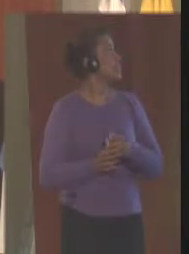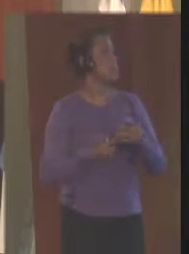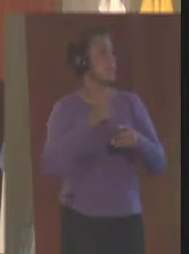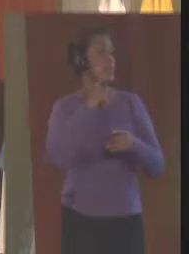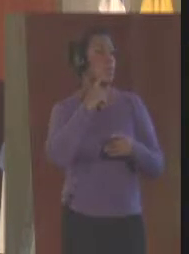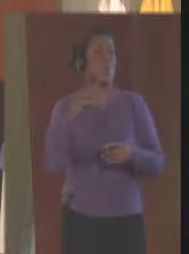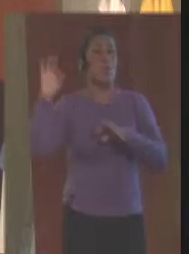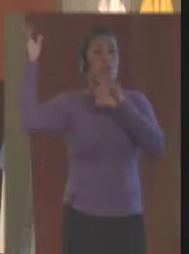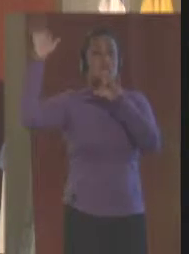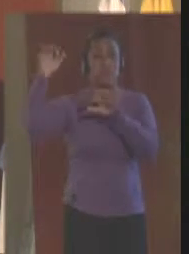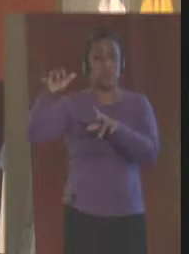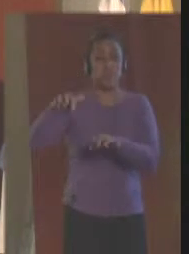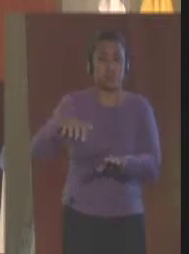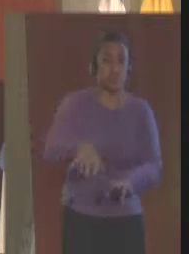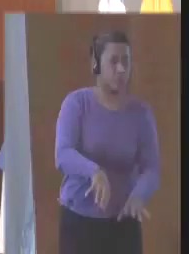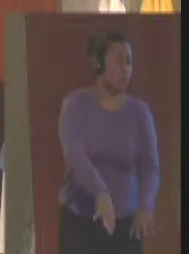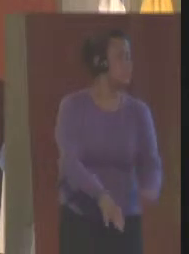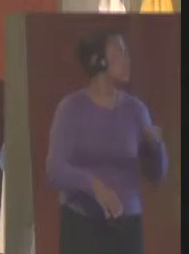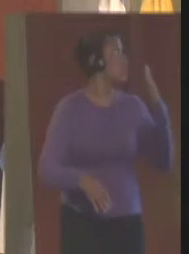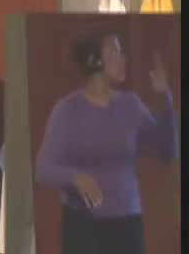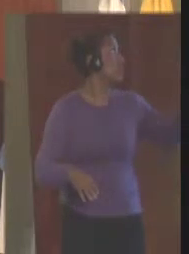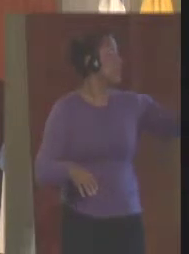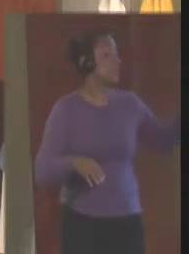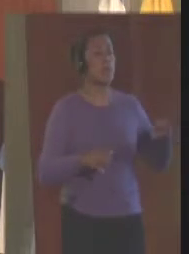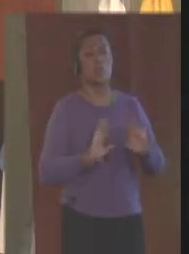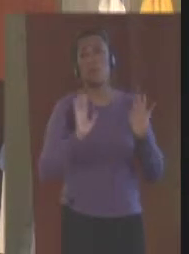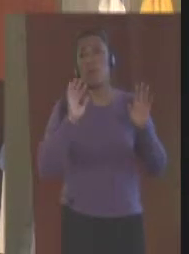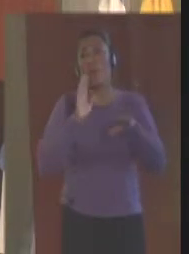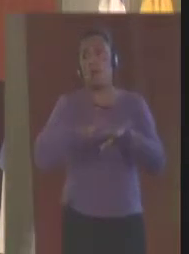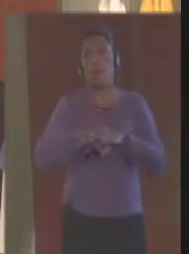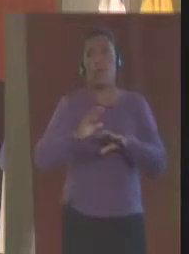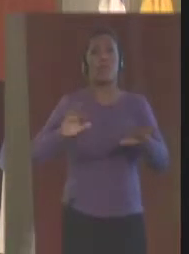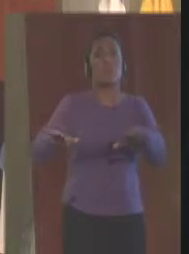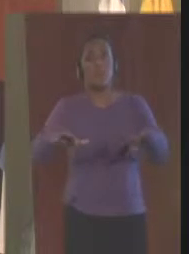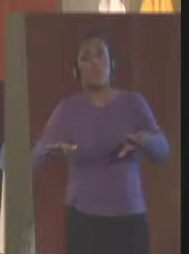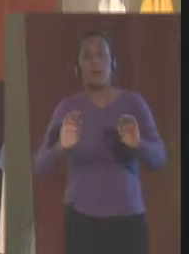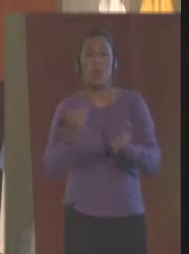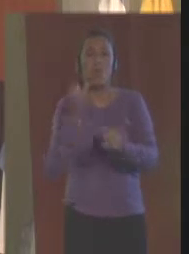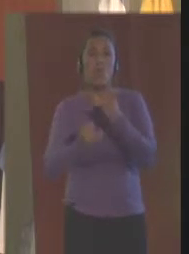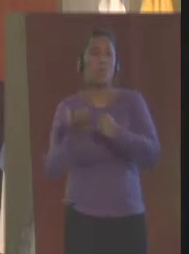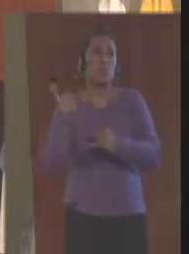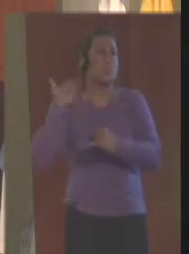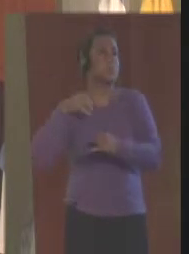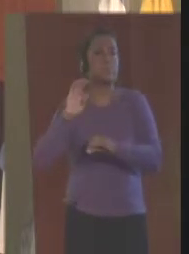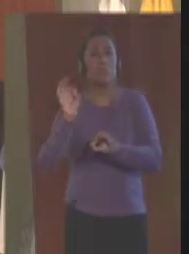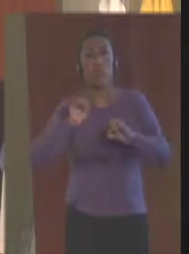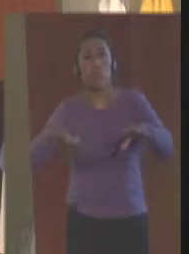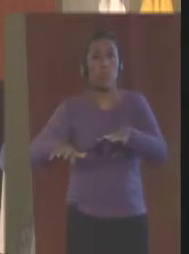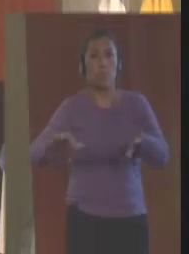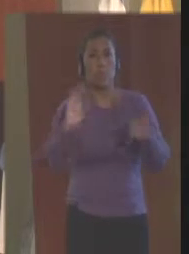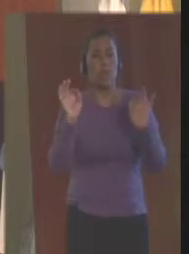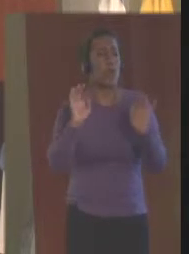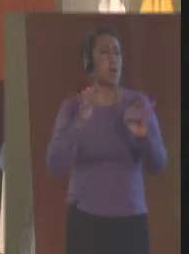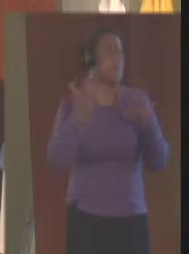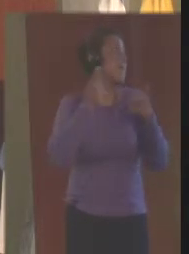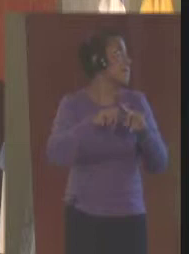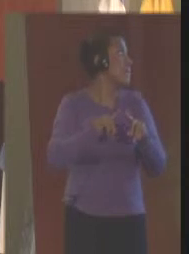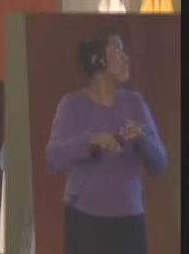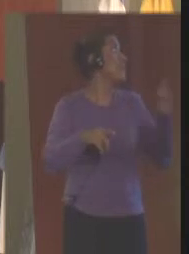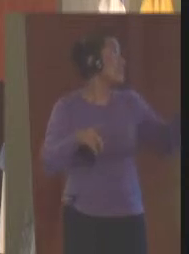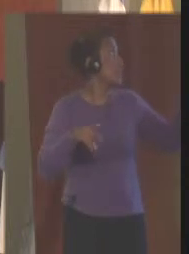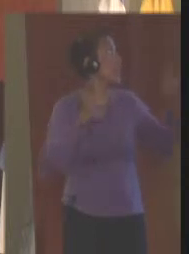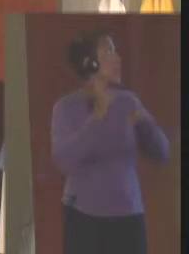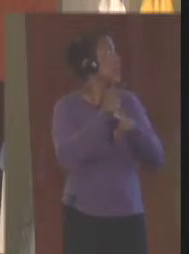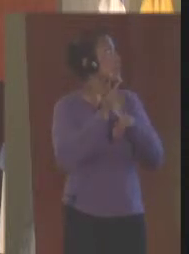sismos que en realidad en Cuenca no hemos estado exentos por lo menos en los últimos años, pero son las principales